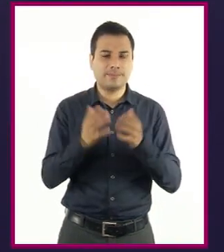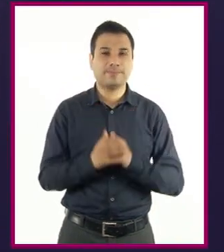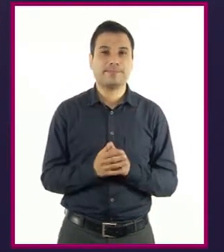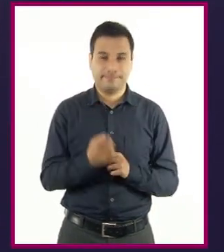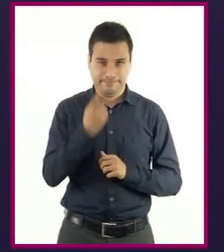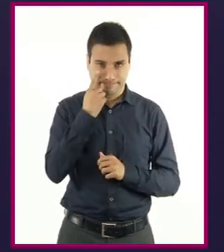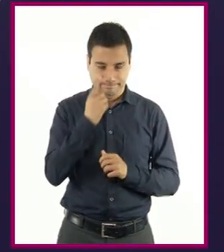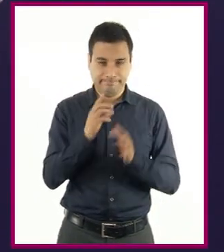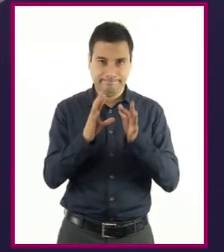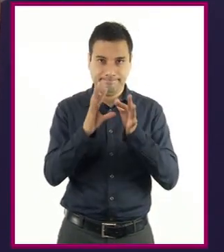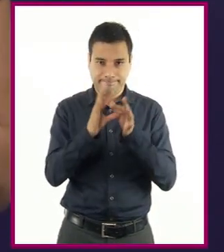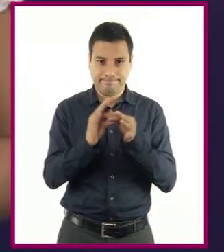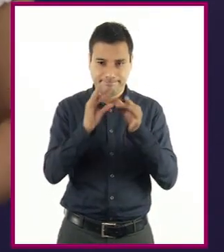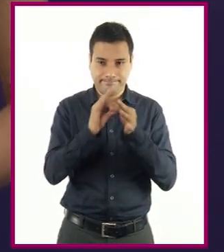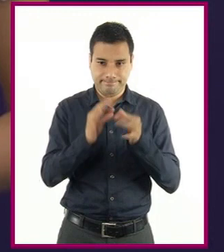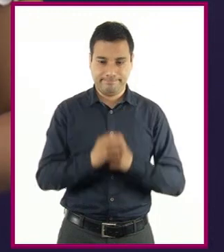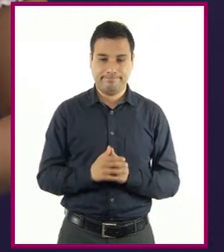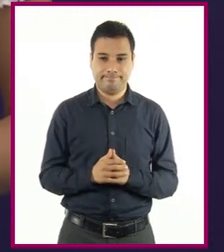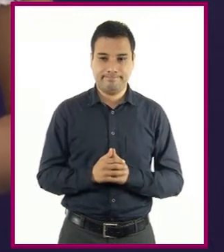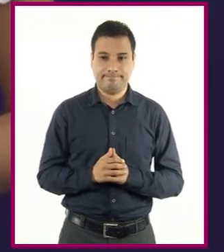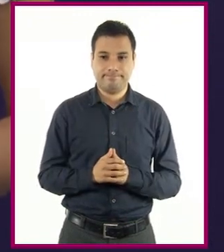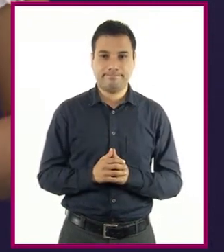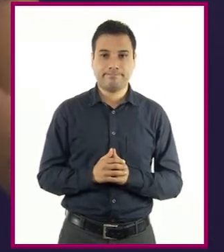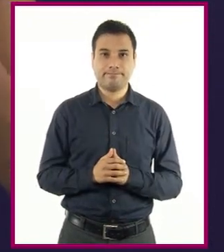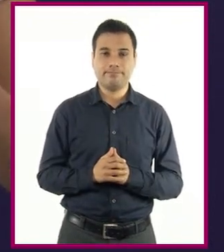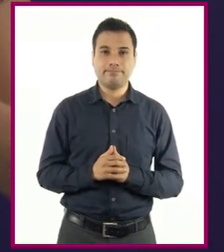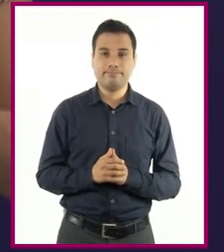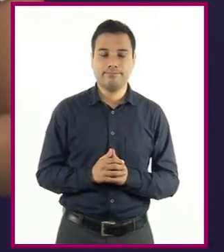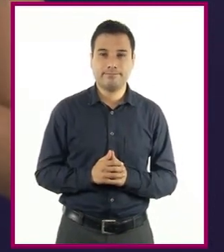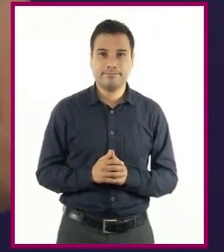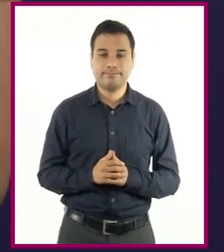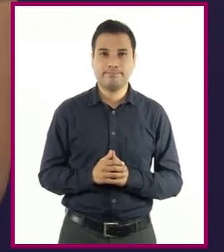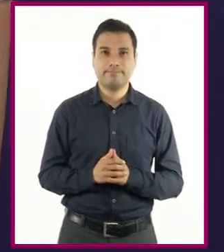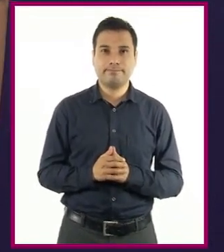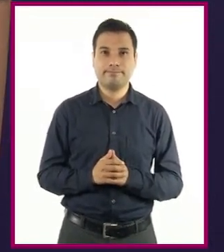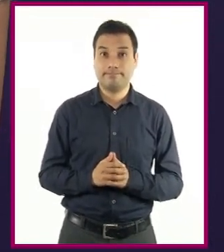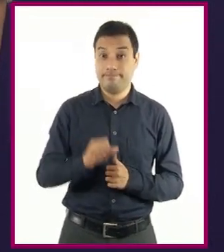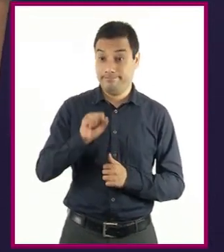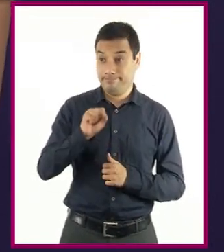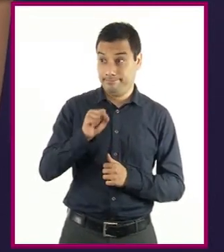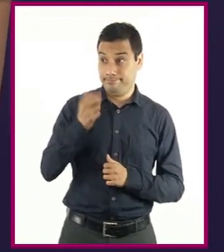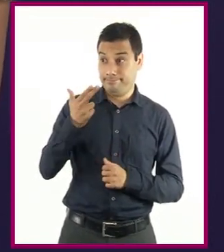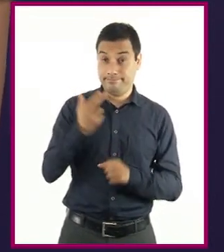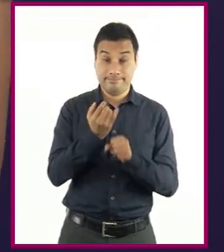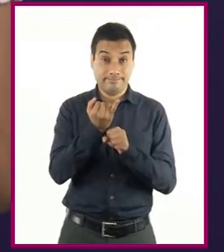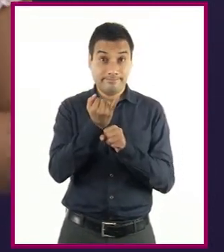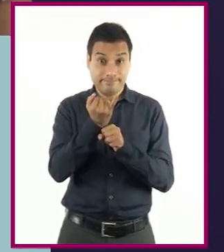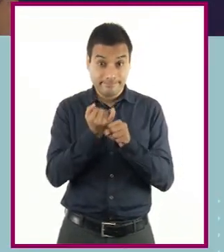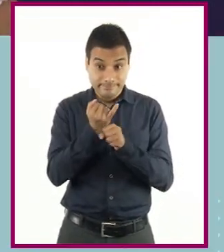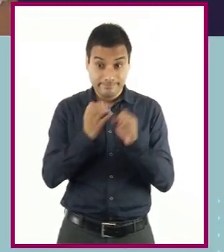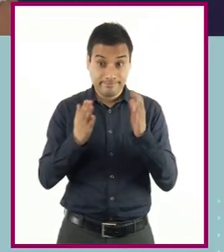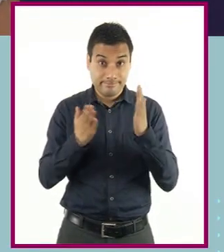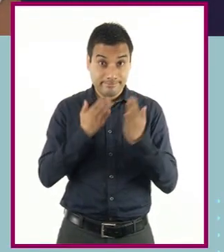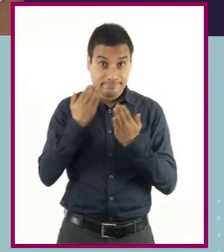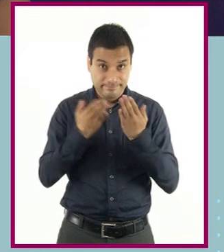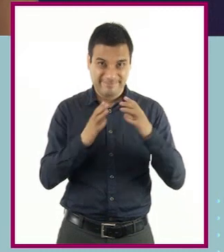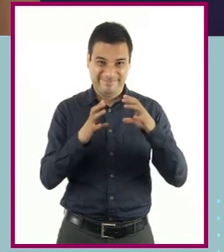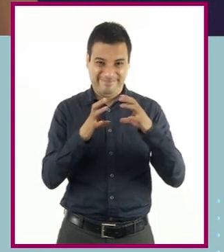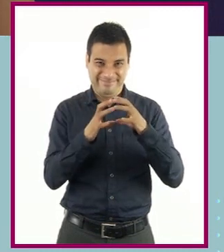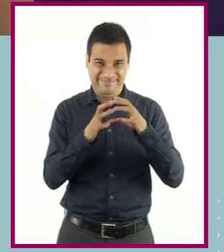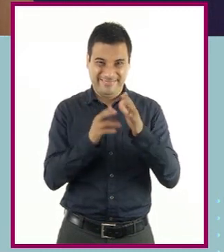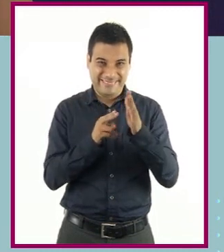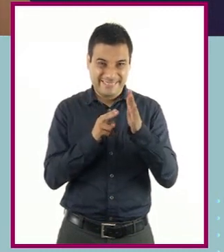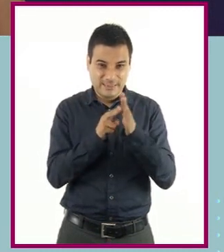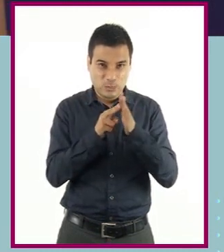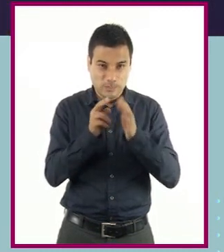Permítame comentarles la relación. Las investigaciones y estudios que Stephen Hawking realizó acerca de los agujeros negros